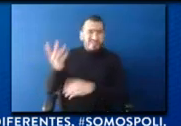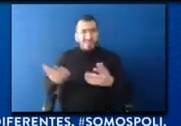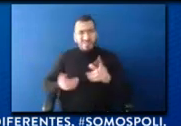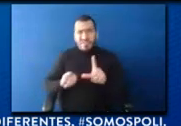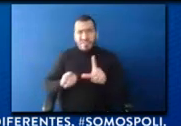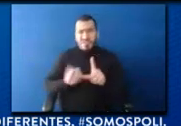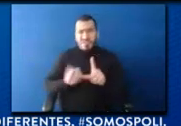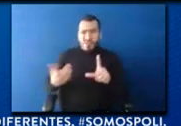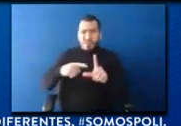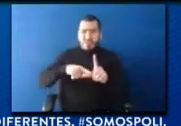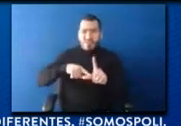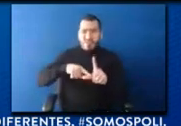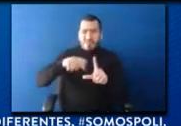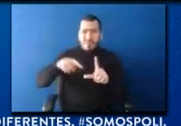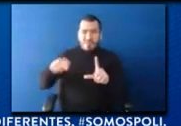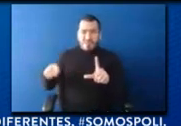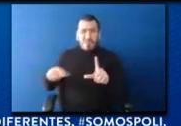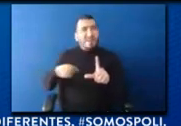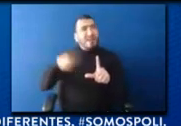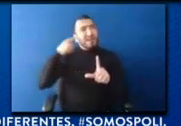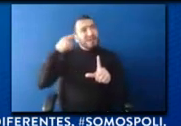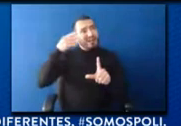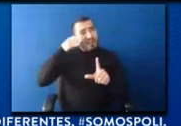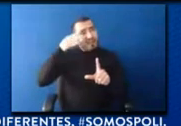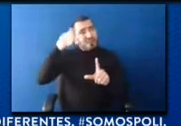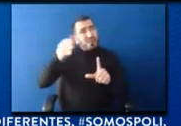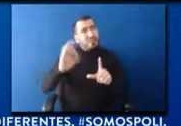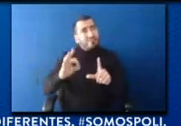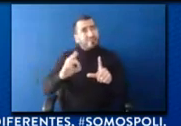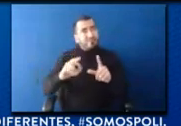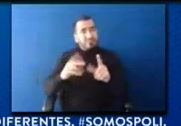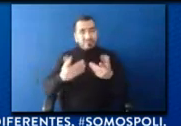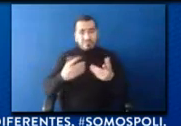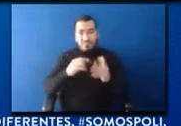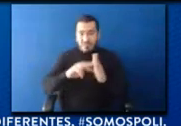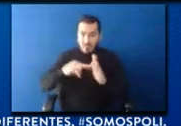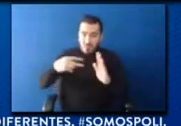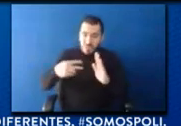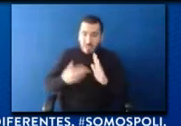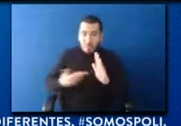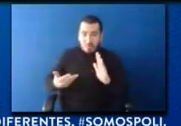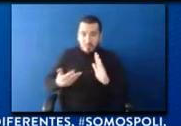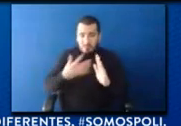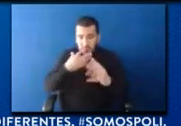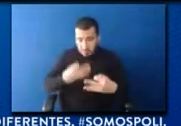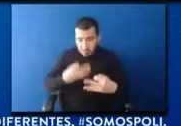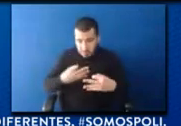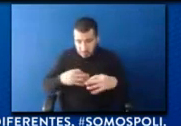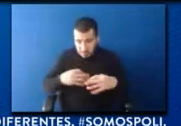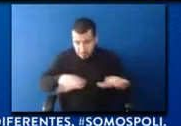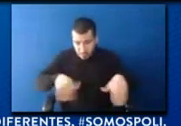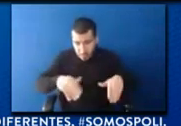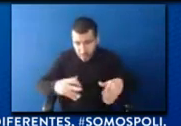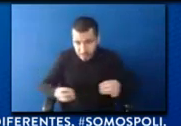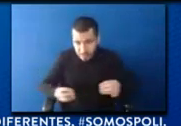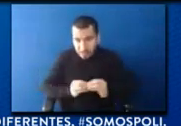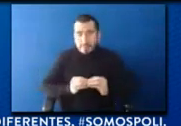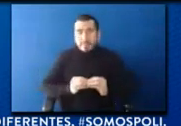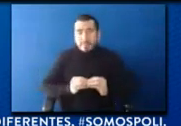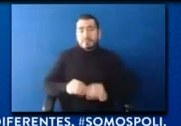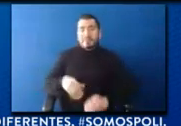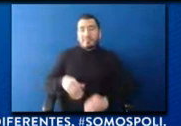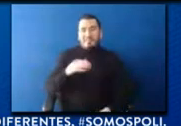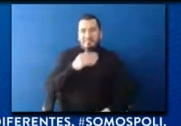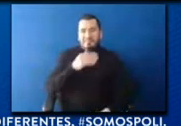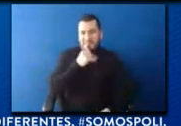suena muy interesante, suena futurista, suena tener tecnología, suena, pero eso por acá no se ve mucho. Como dicen, eso por acá como que no